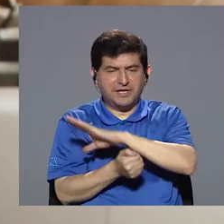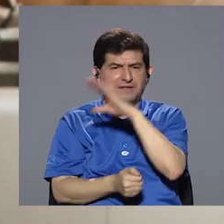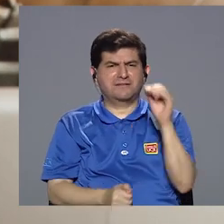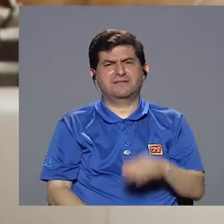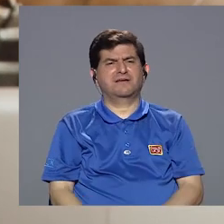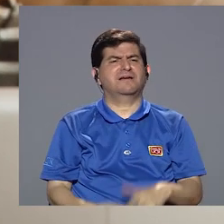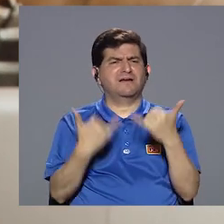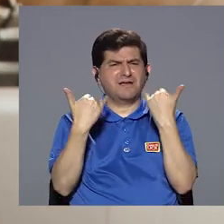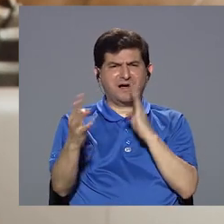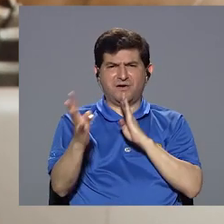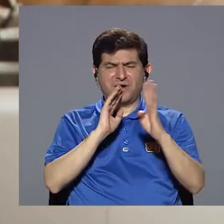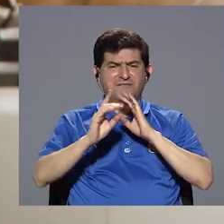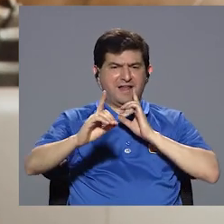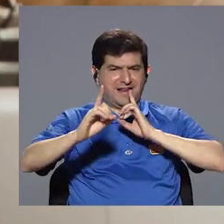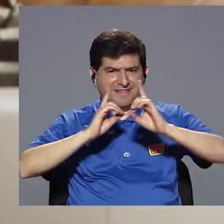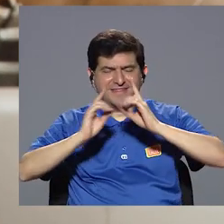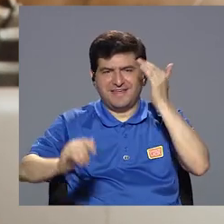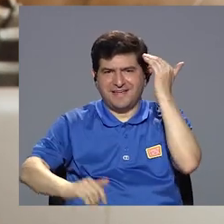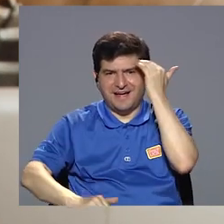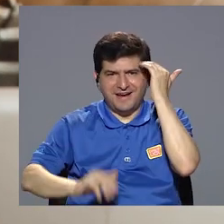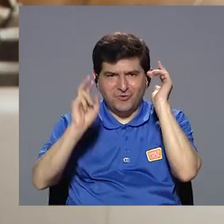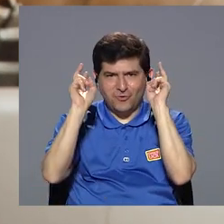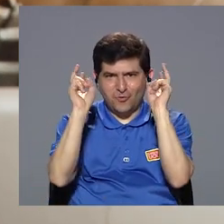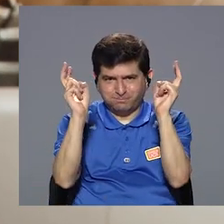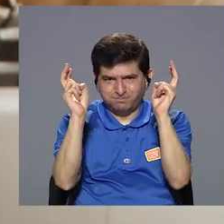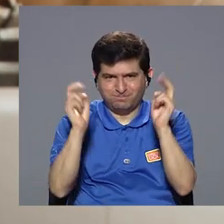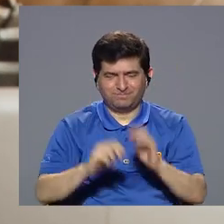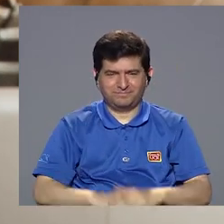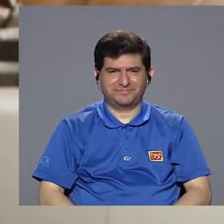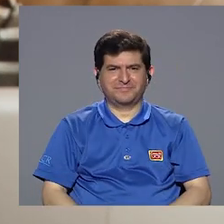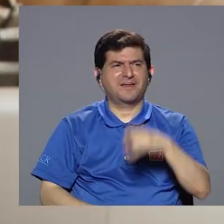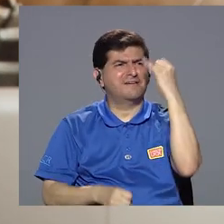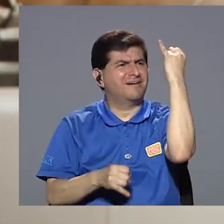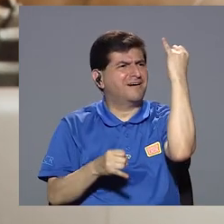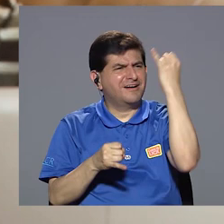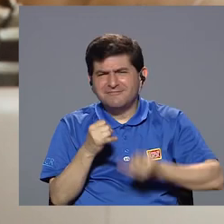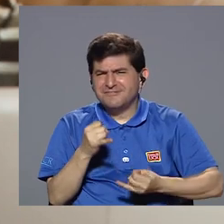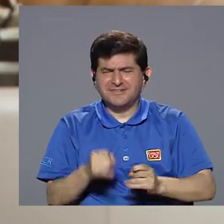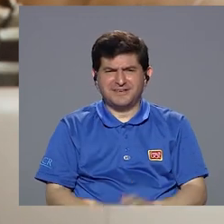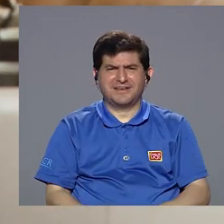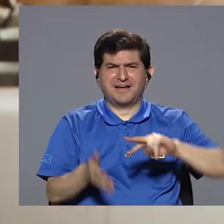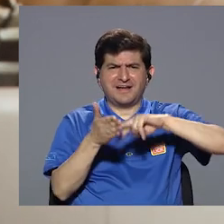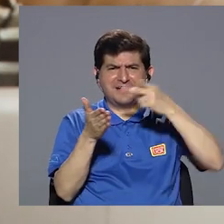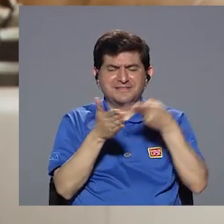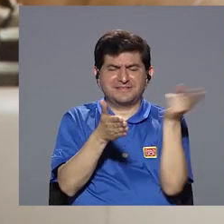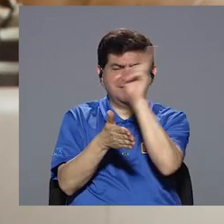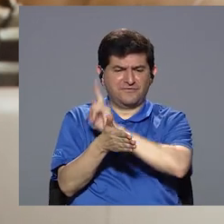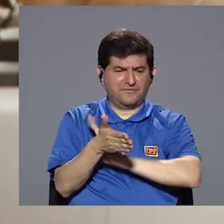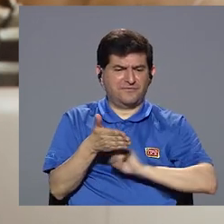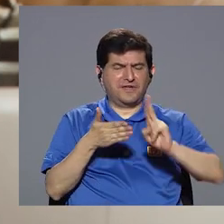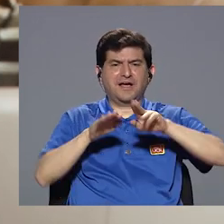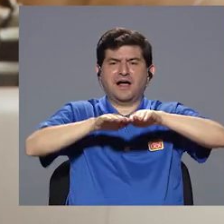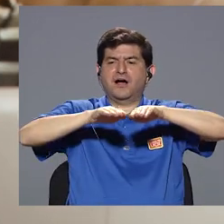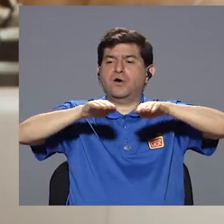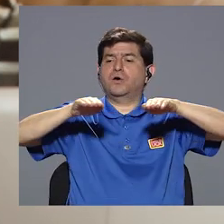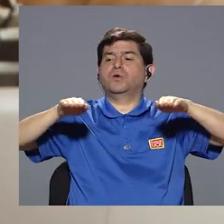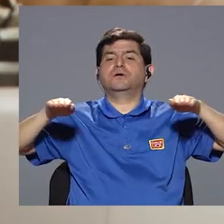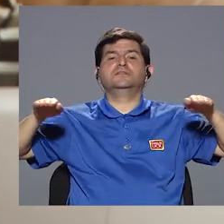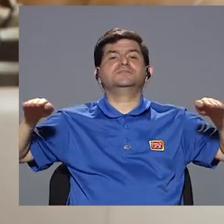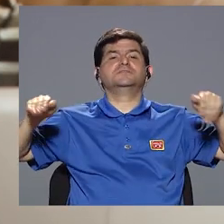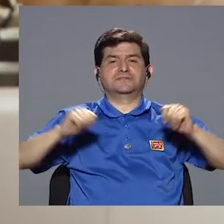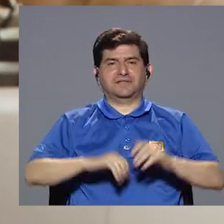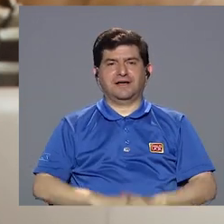hablamos de ese diálogo de saberes de lo que se trata en última instancia es de una universidad horizontal